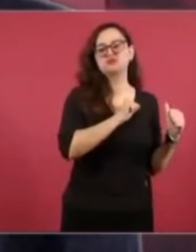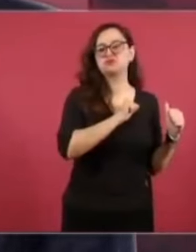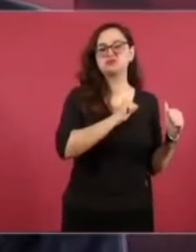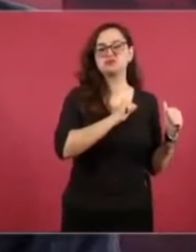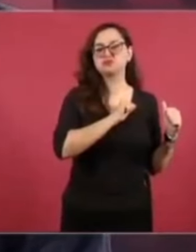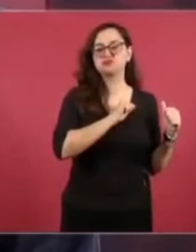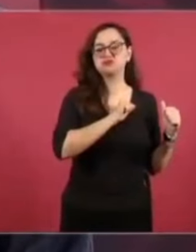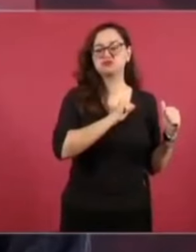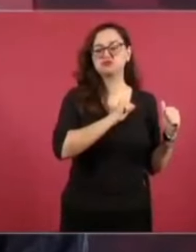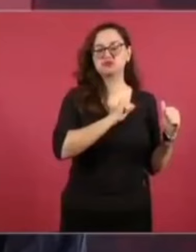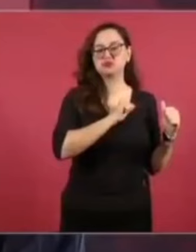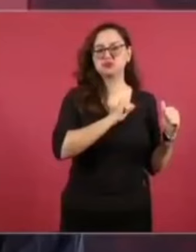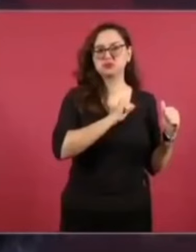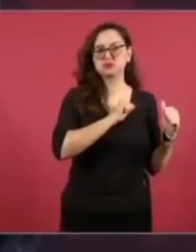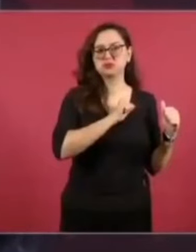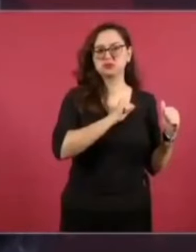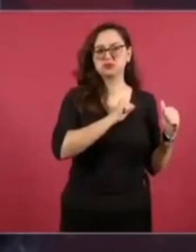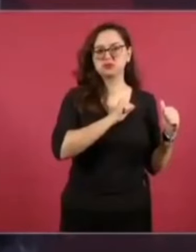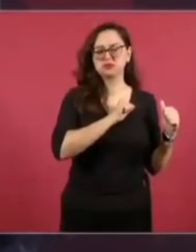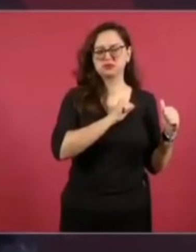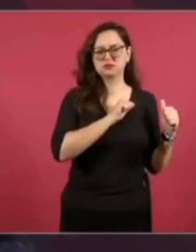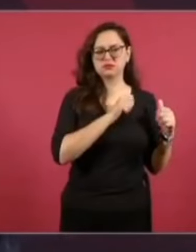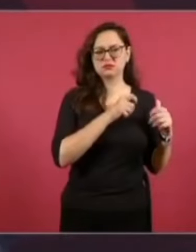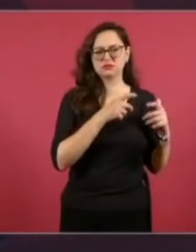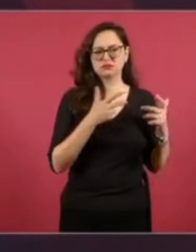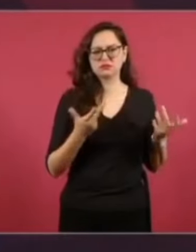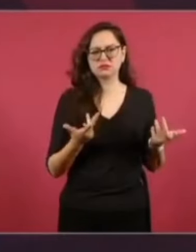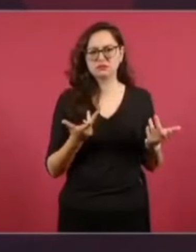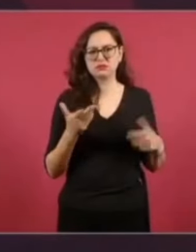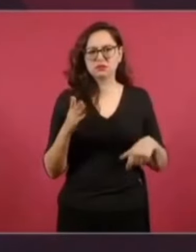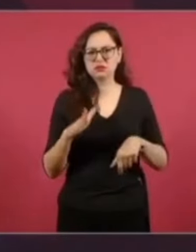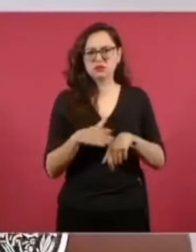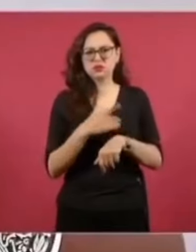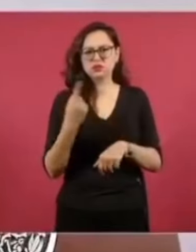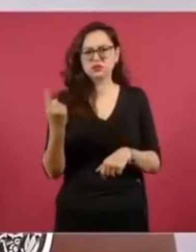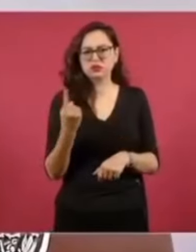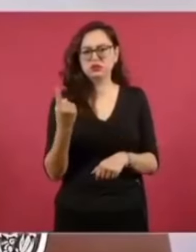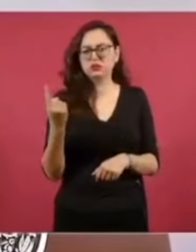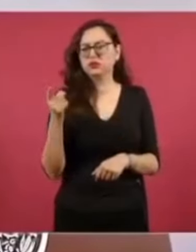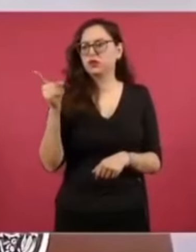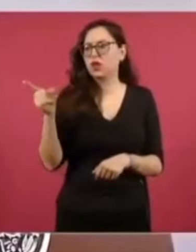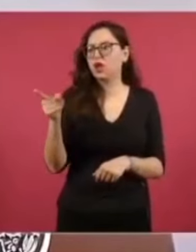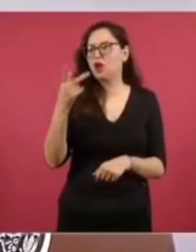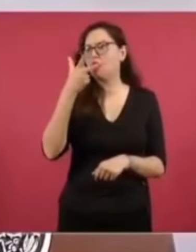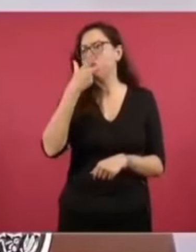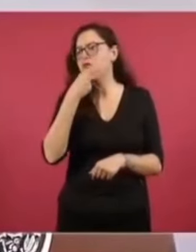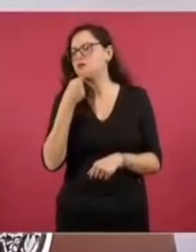con el mandato de la jueza y del juez